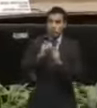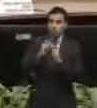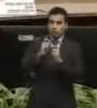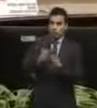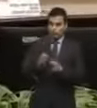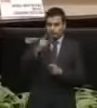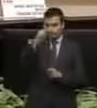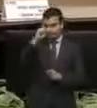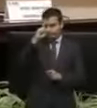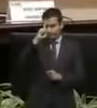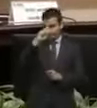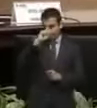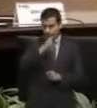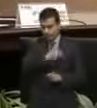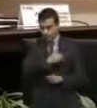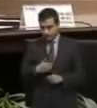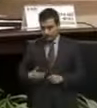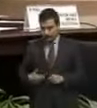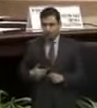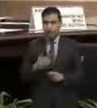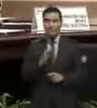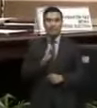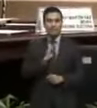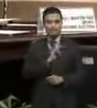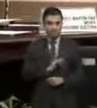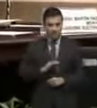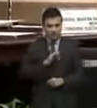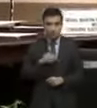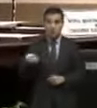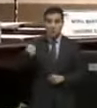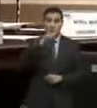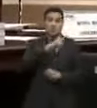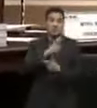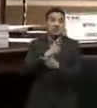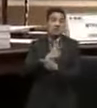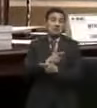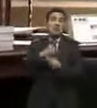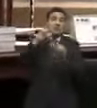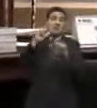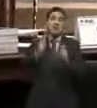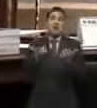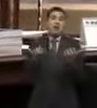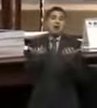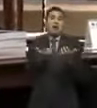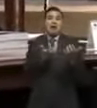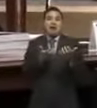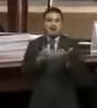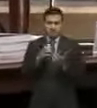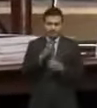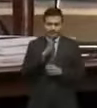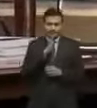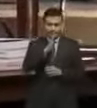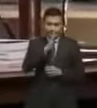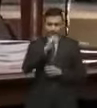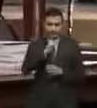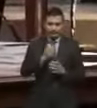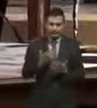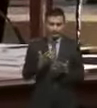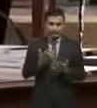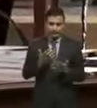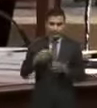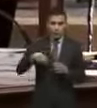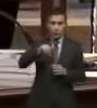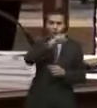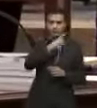no es un cheque en blanco. Estaremos acompañando, que eso también es importante, el acompañamiento que